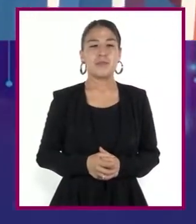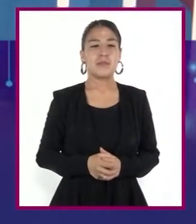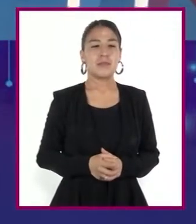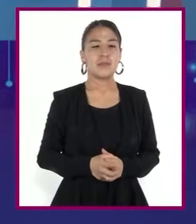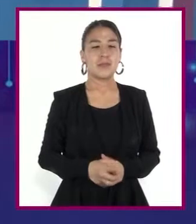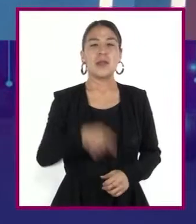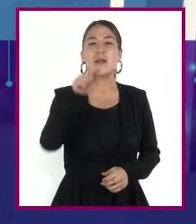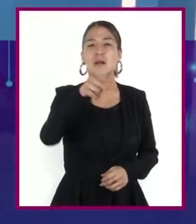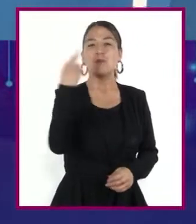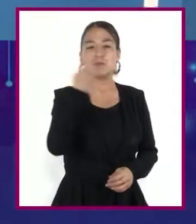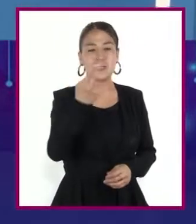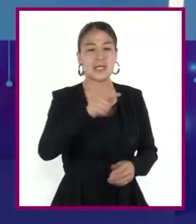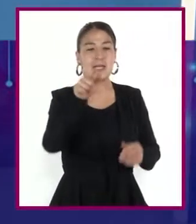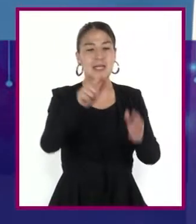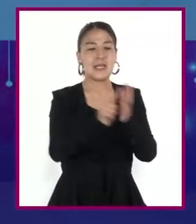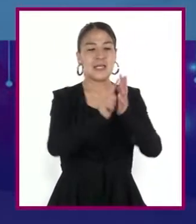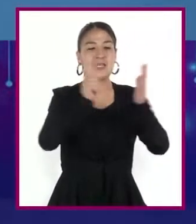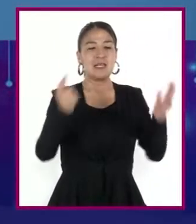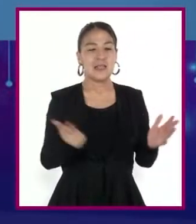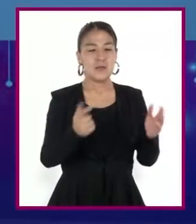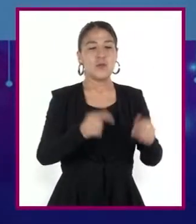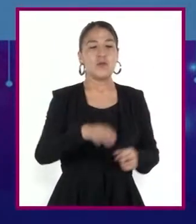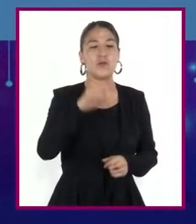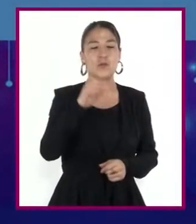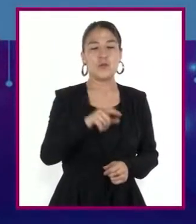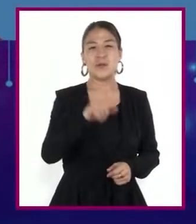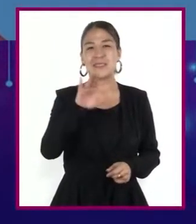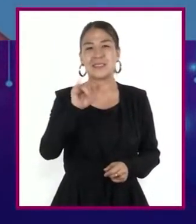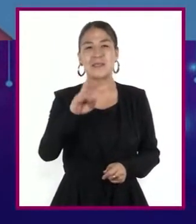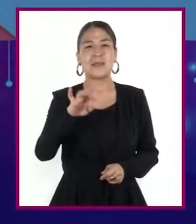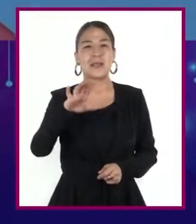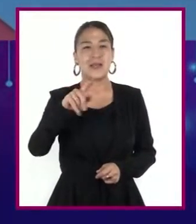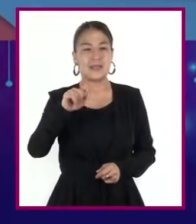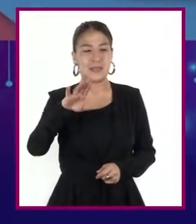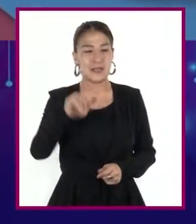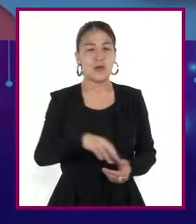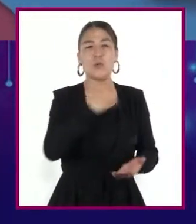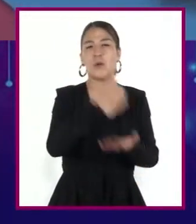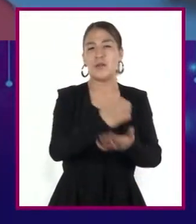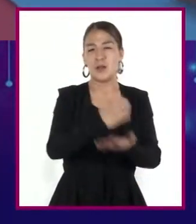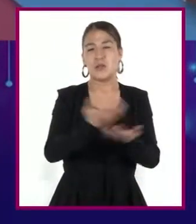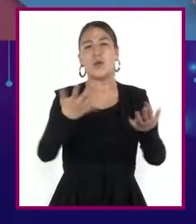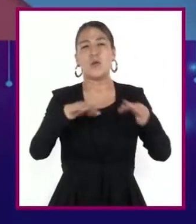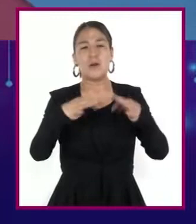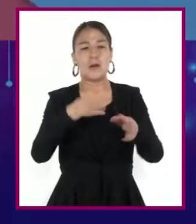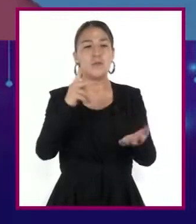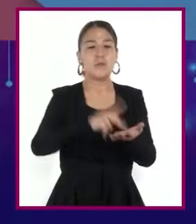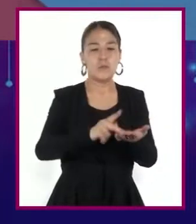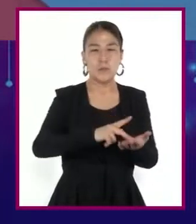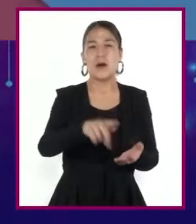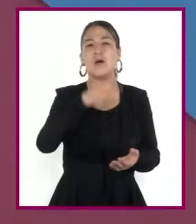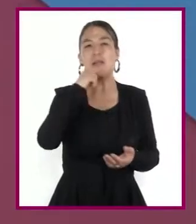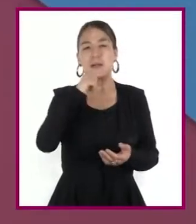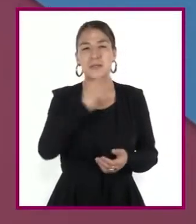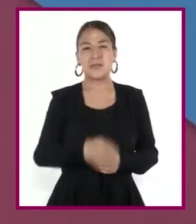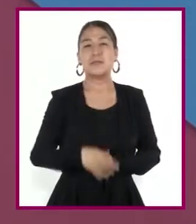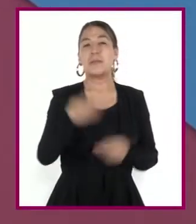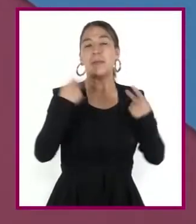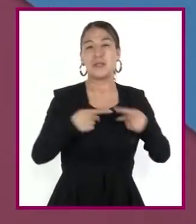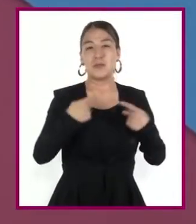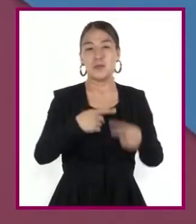Necesitan su libro de formación cívica y ética, su cuaderno o una hoja, bolígrafo o un lápiz. Las personas